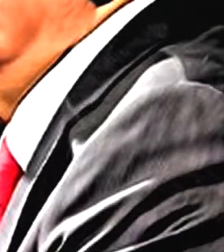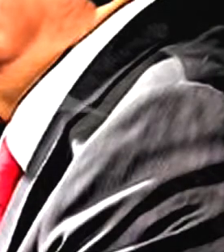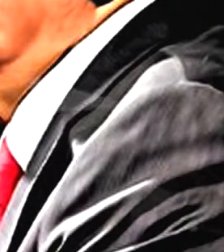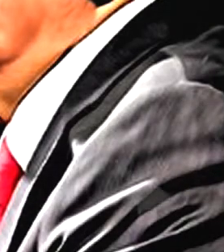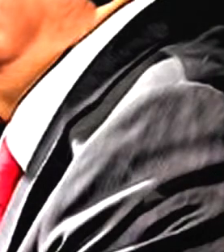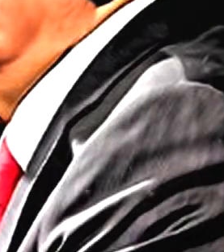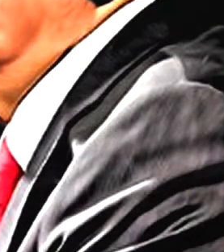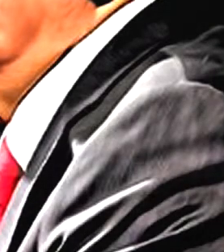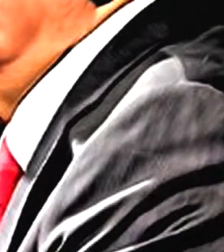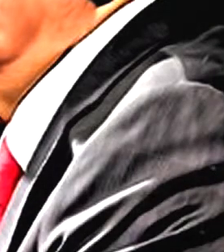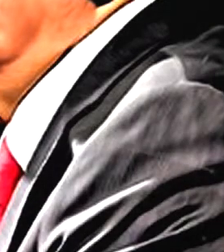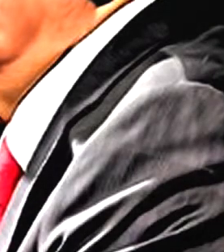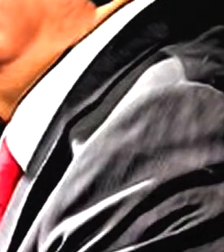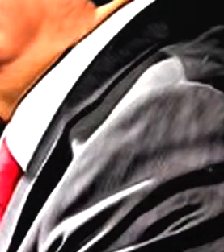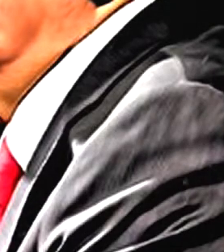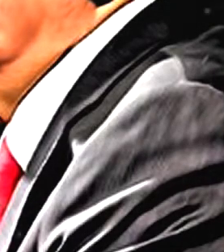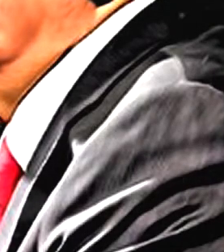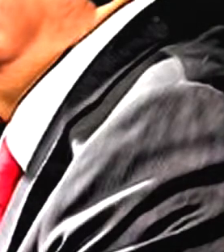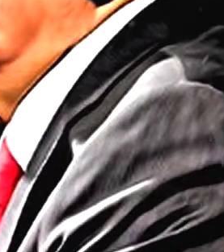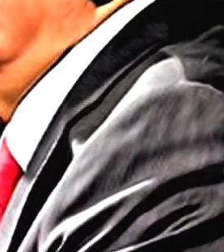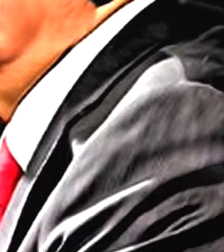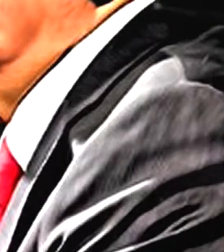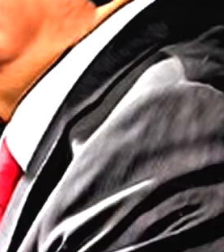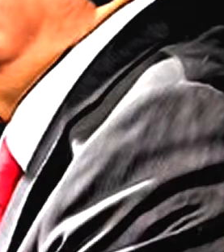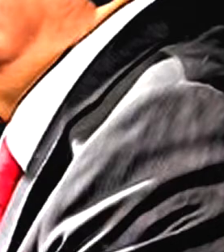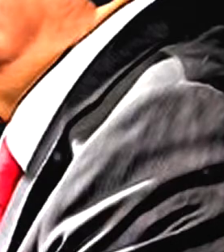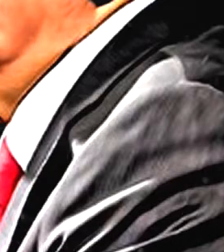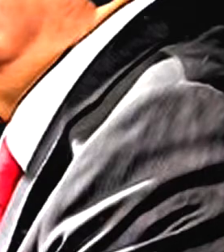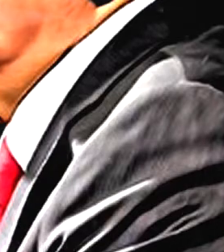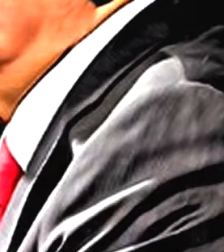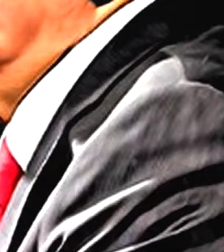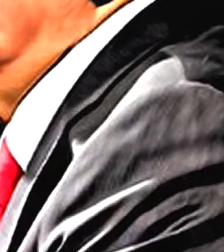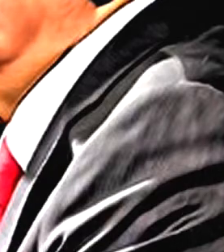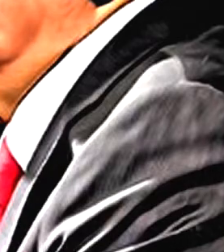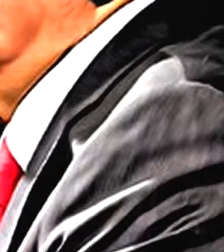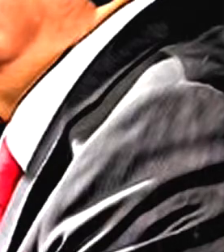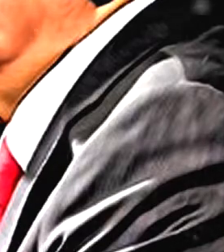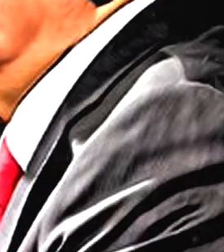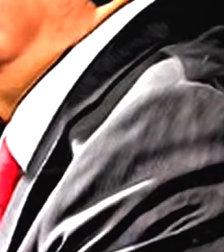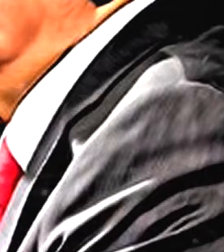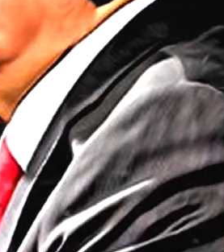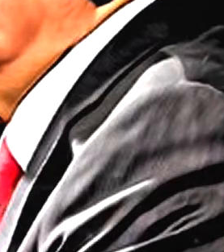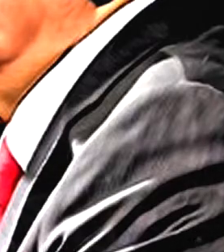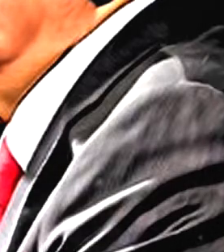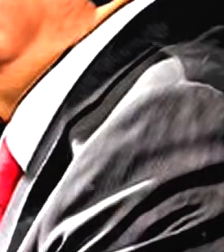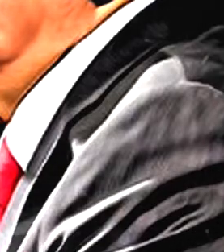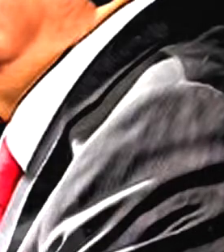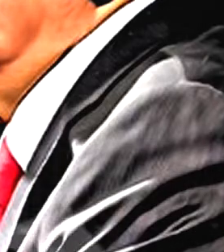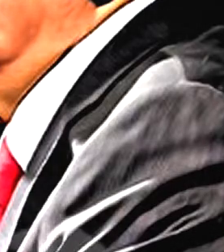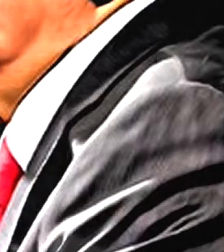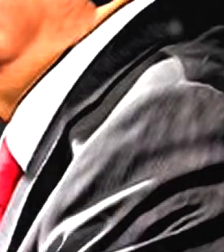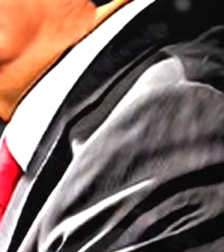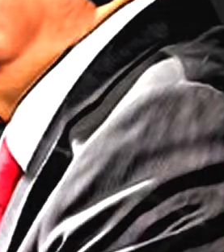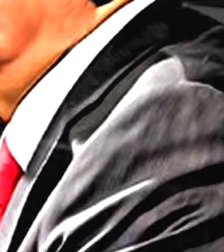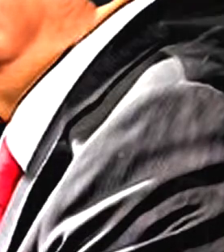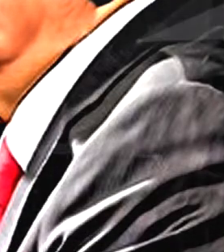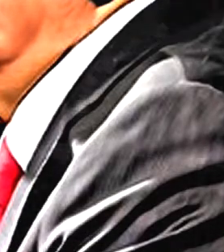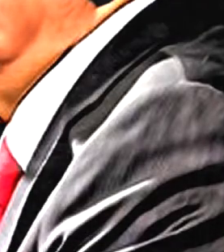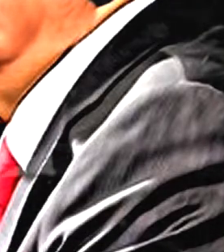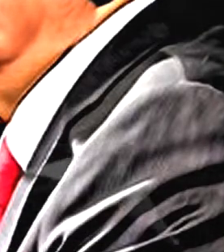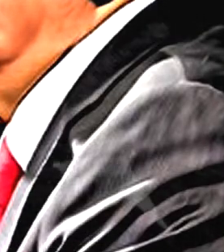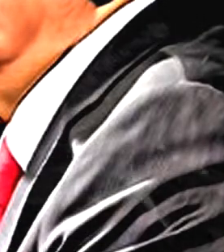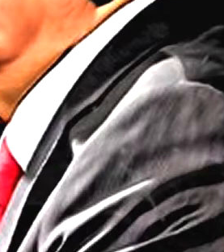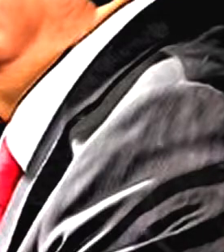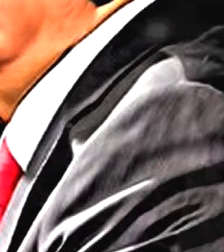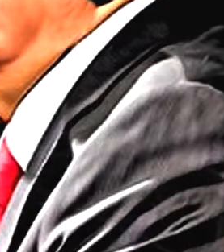Mantente informado y visita nuestra cuenta de Twitter, @escuchadiario, donde podrás encontrar notas destacadas y lo más reciente